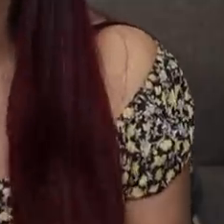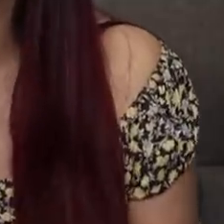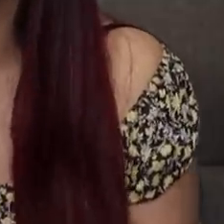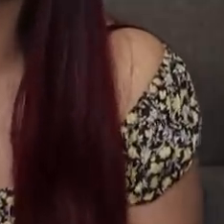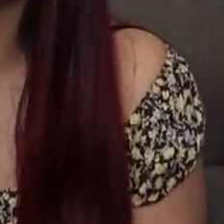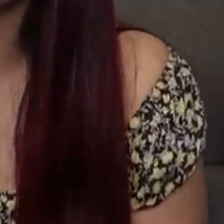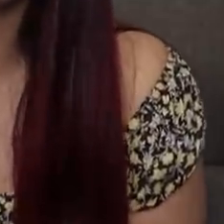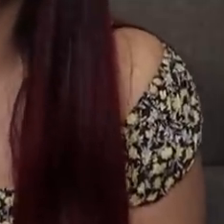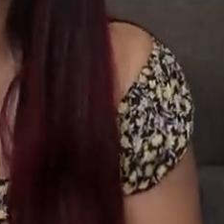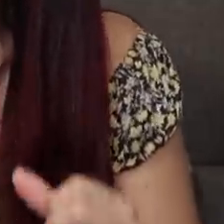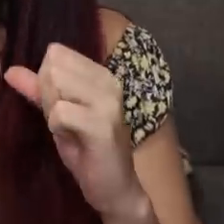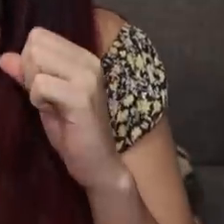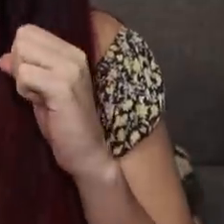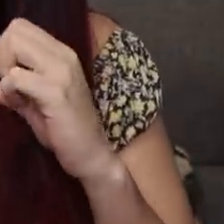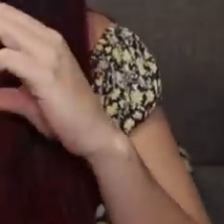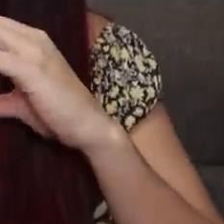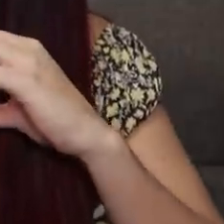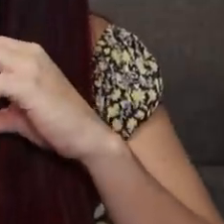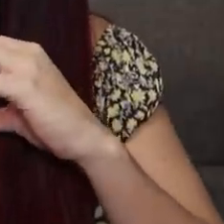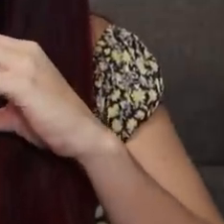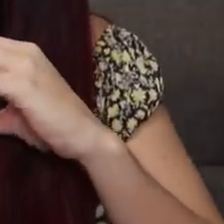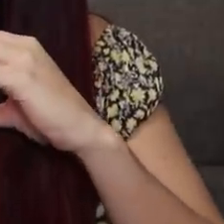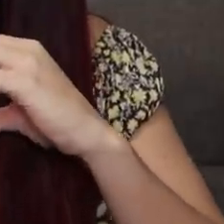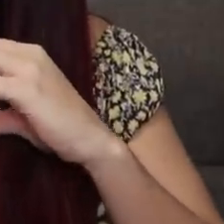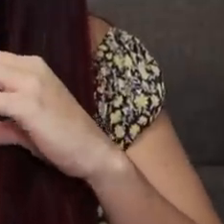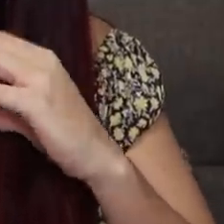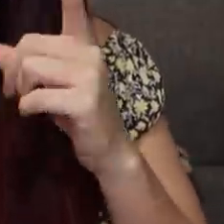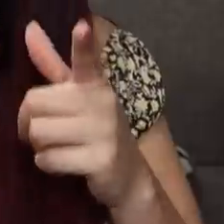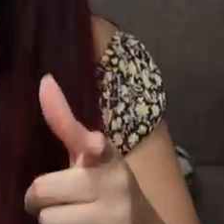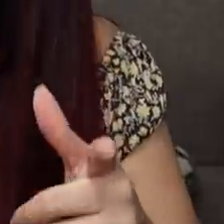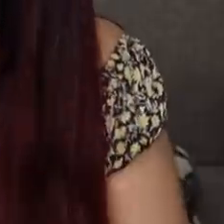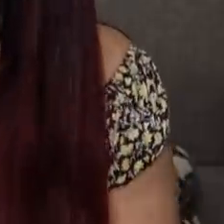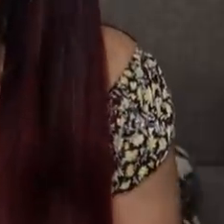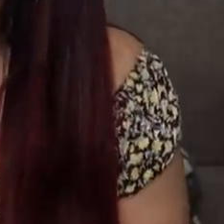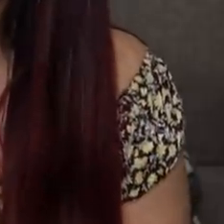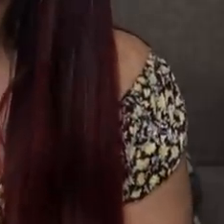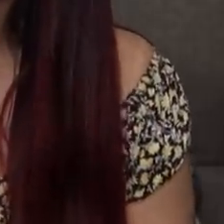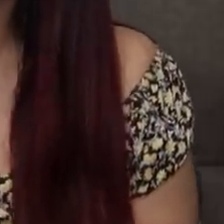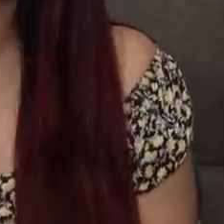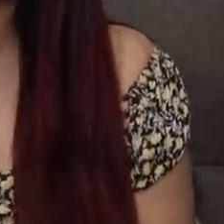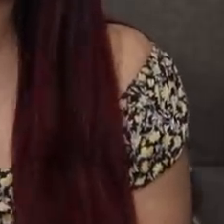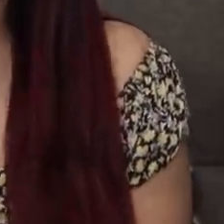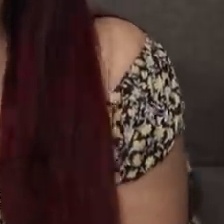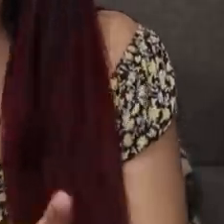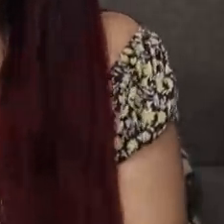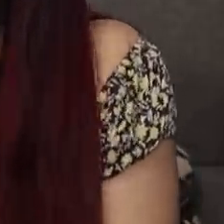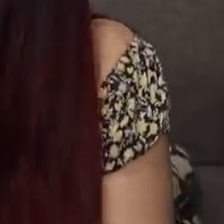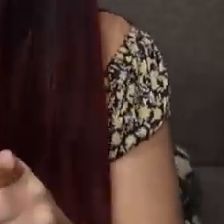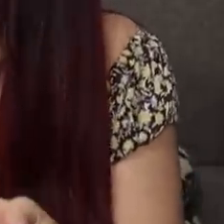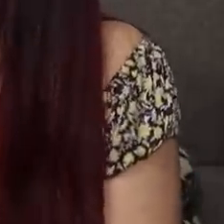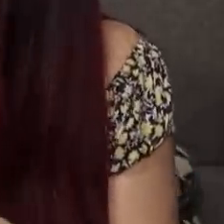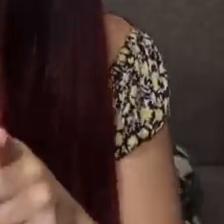ustedes ya conocen mi frase favorita mi corazón es mexicano mi sangre colombiana nos vemos en una